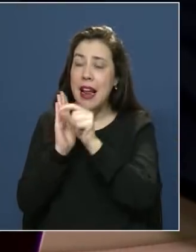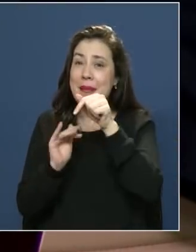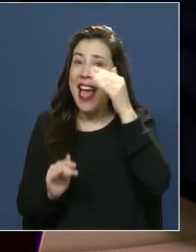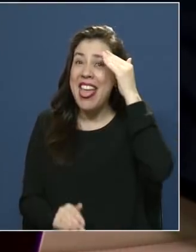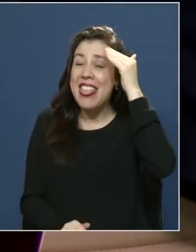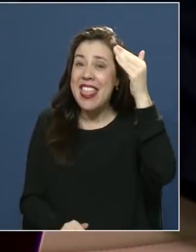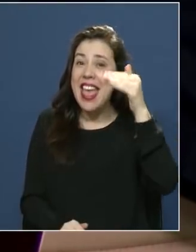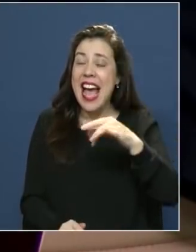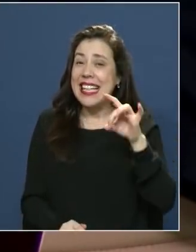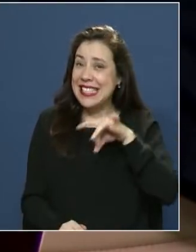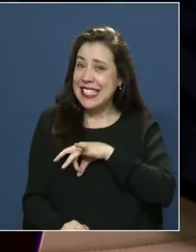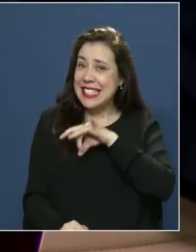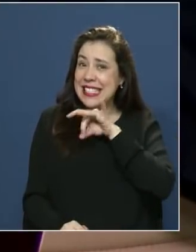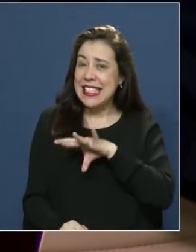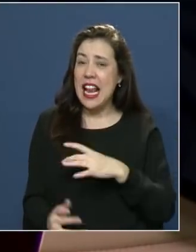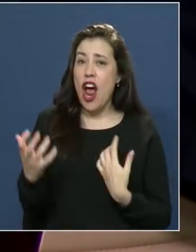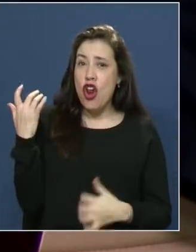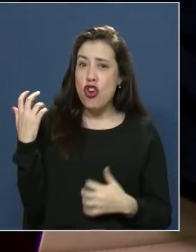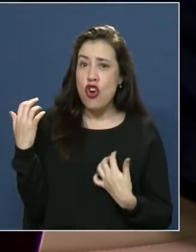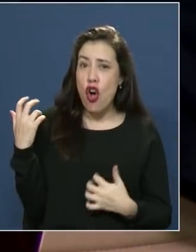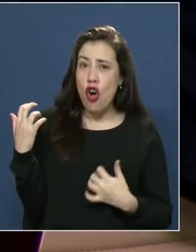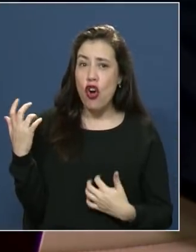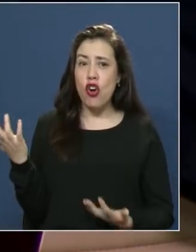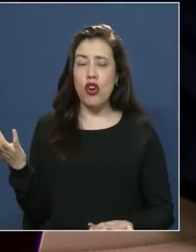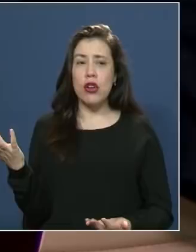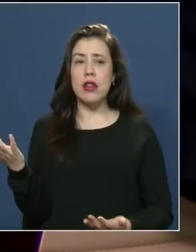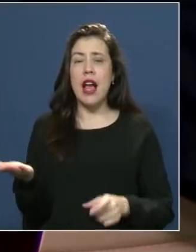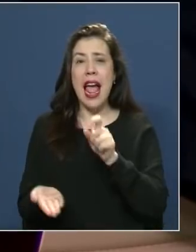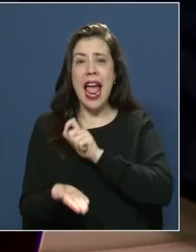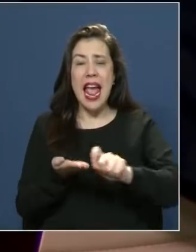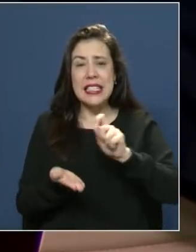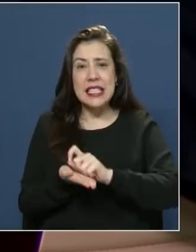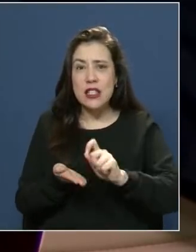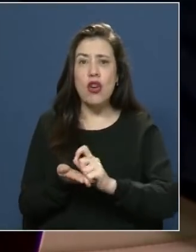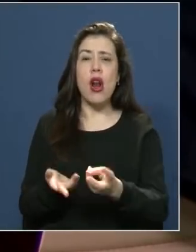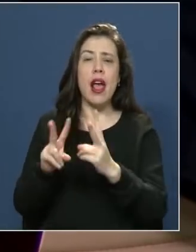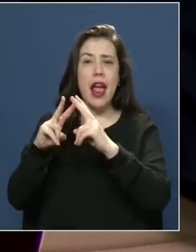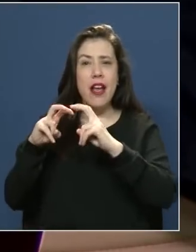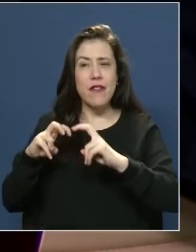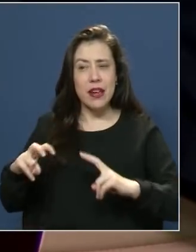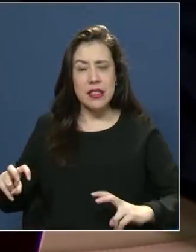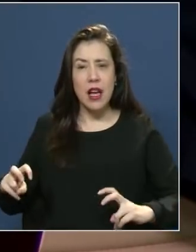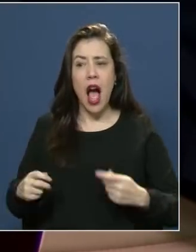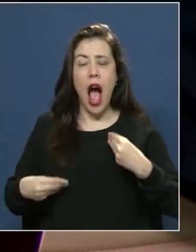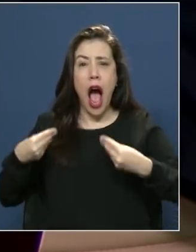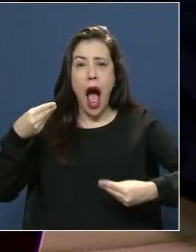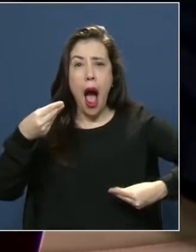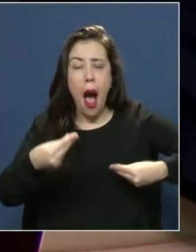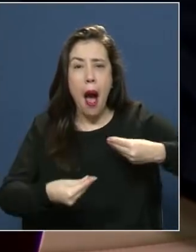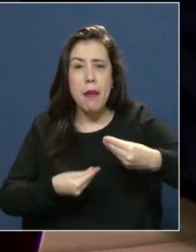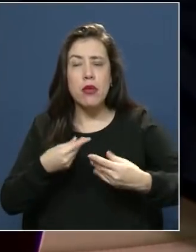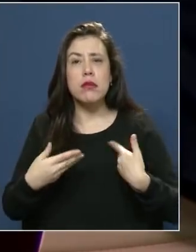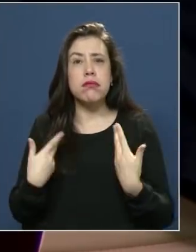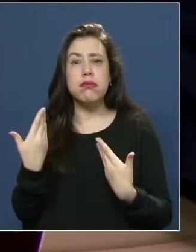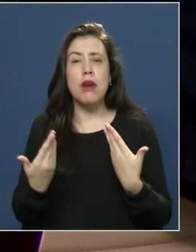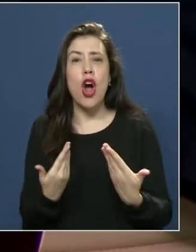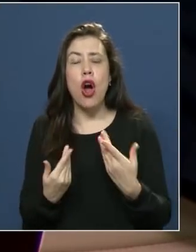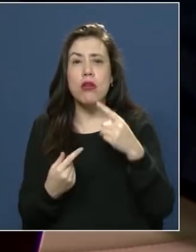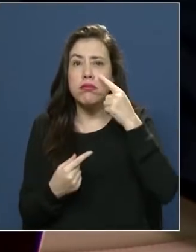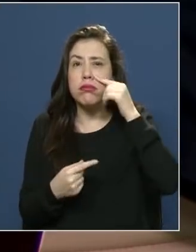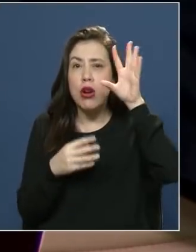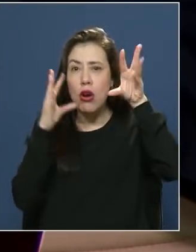Día Chileno del Rock a escritores e investigadores por su aporte y la producción de conocimiento en esta